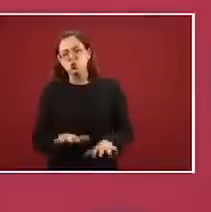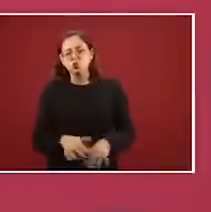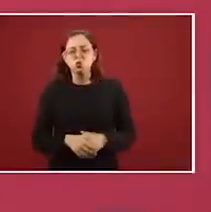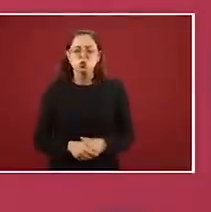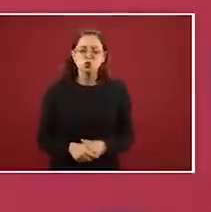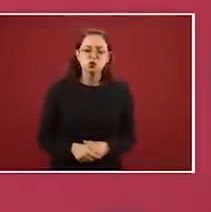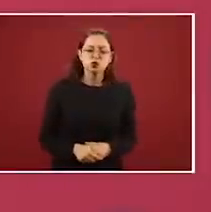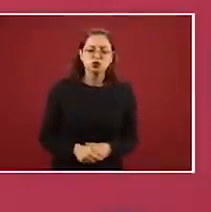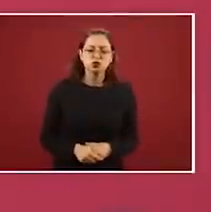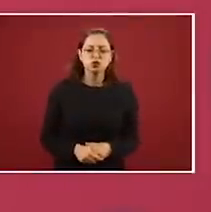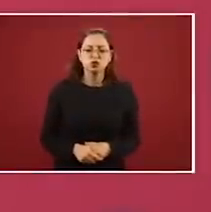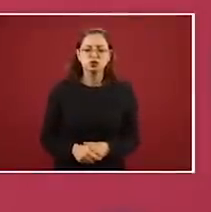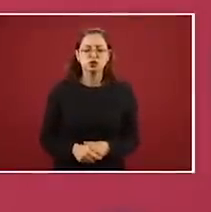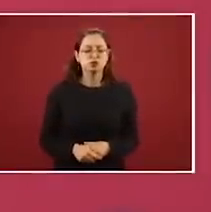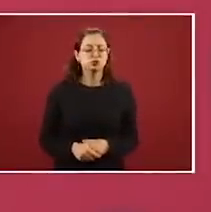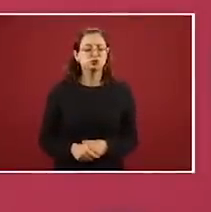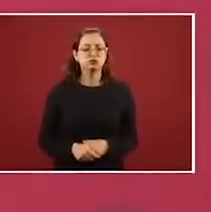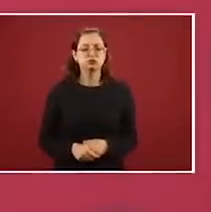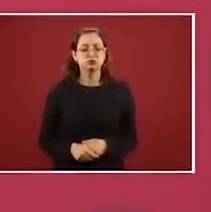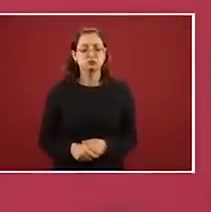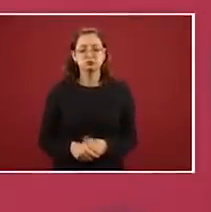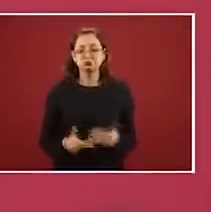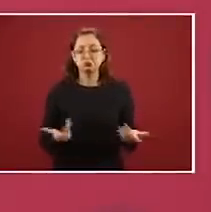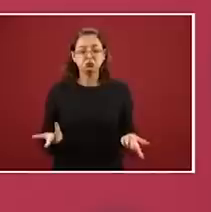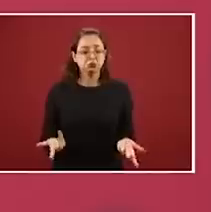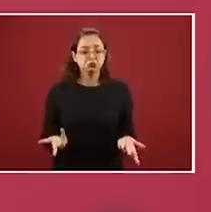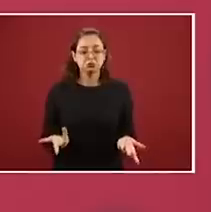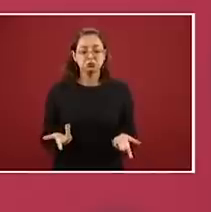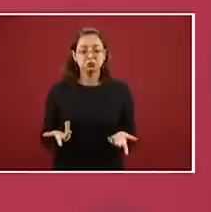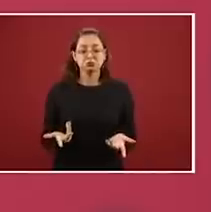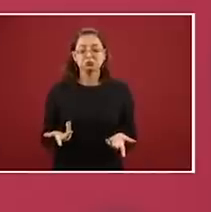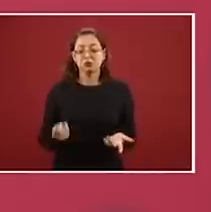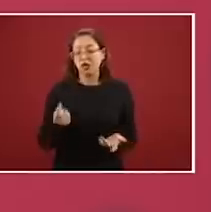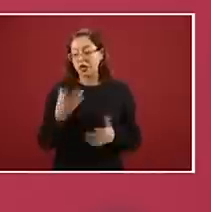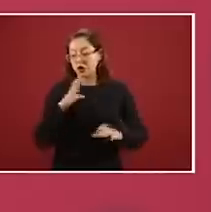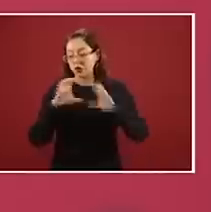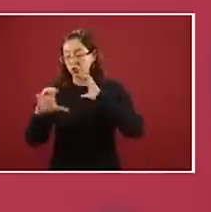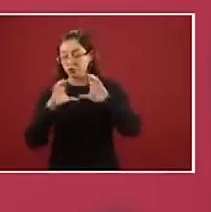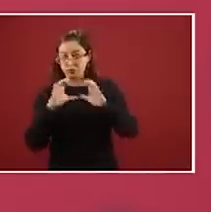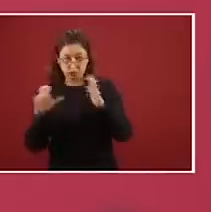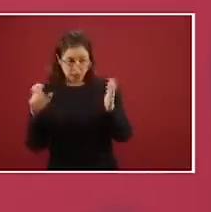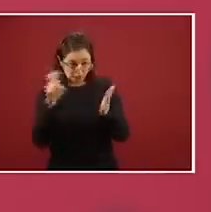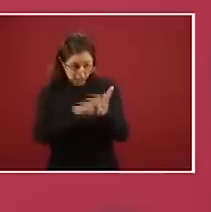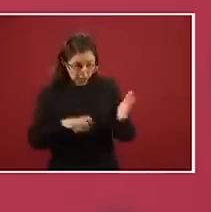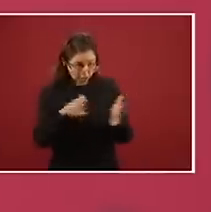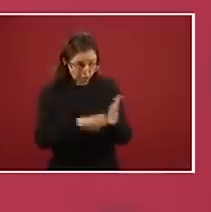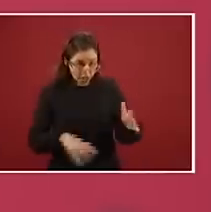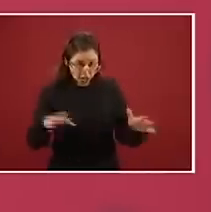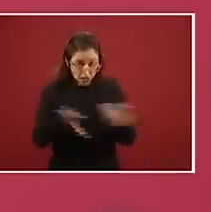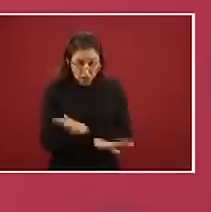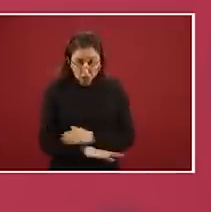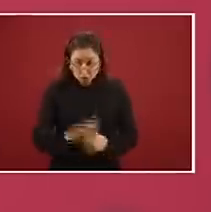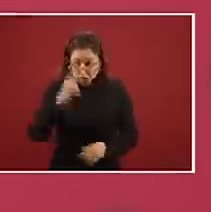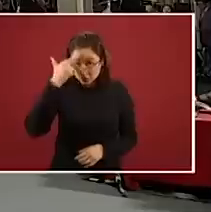a la comunicación, a las telecomunicaciones, ¿se acuerdan?